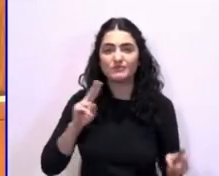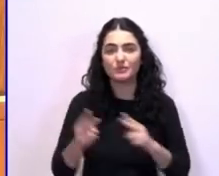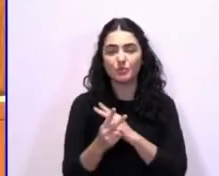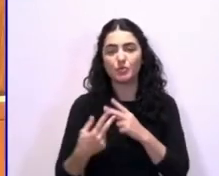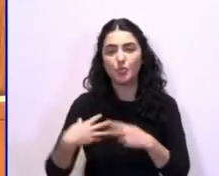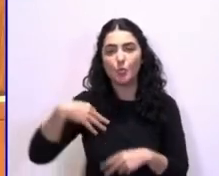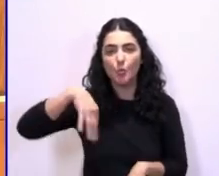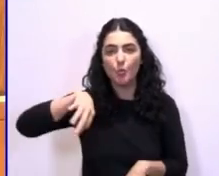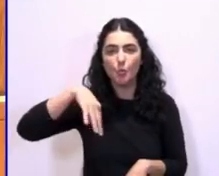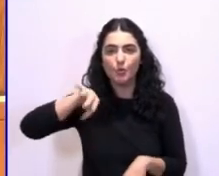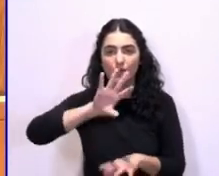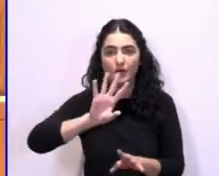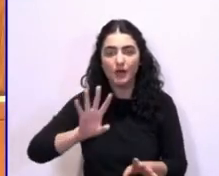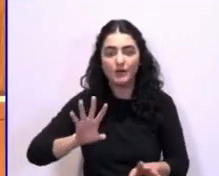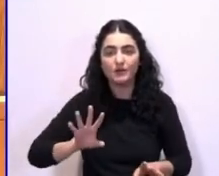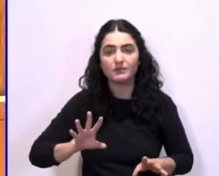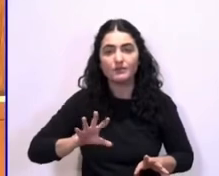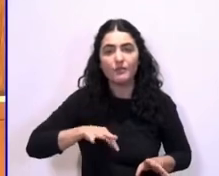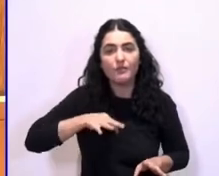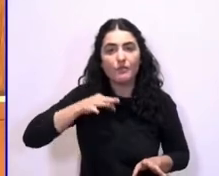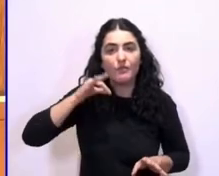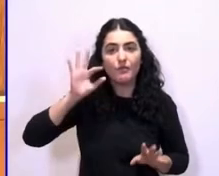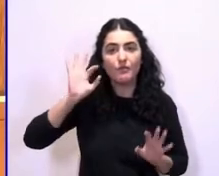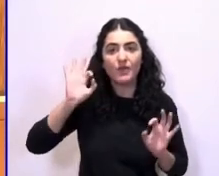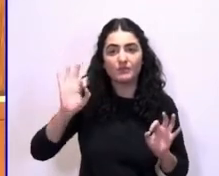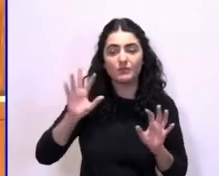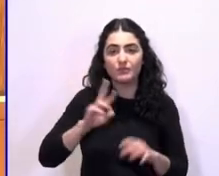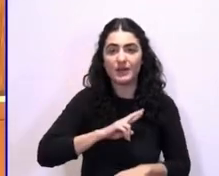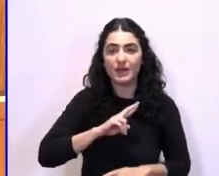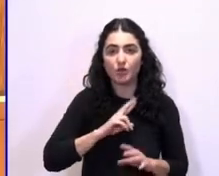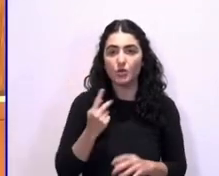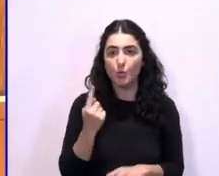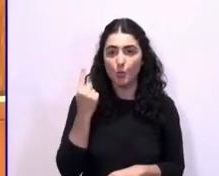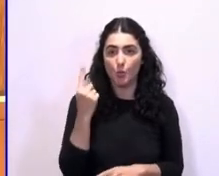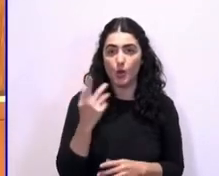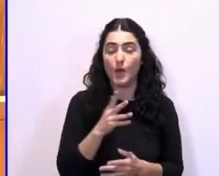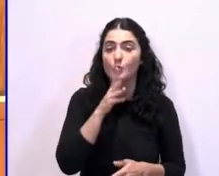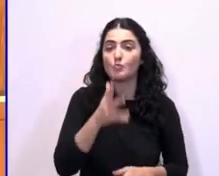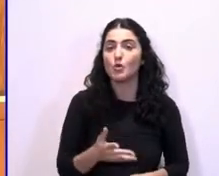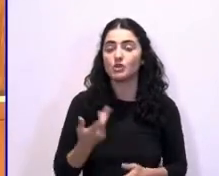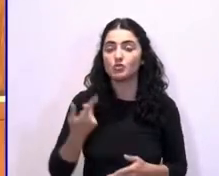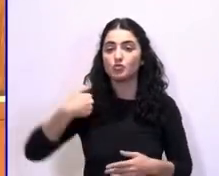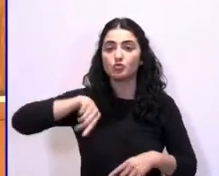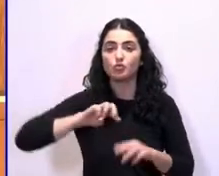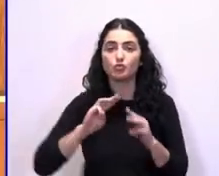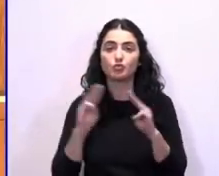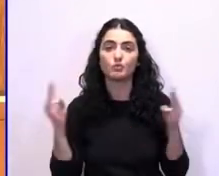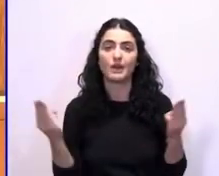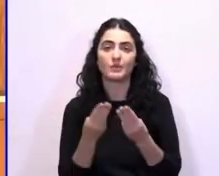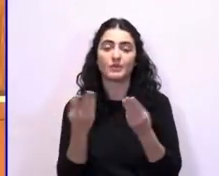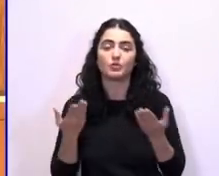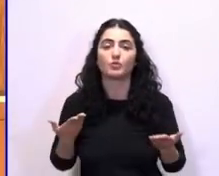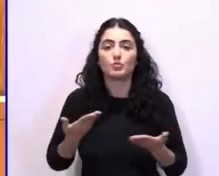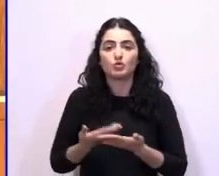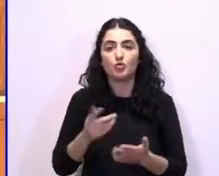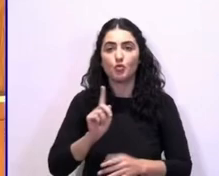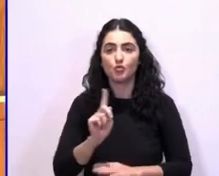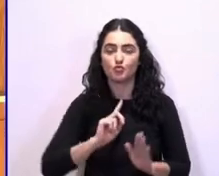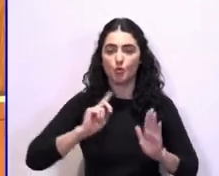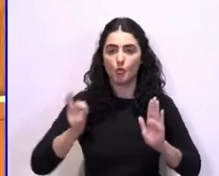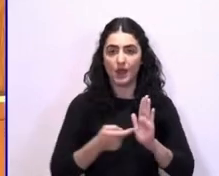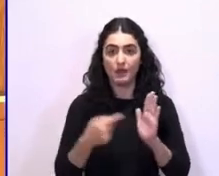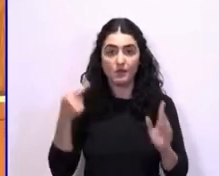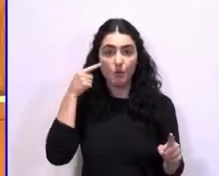confesión religiosa. Por eso es por lo que traemos a este Parlamento esta proposición no de ley para